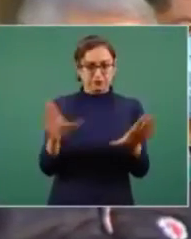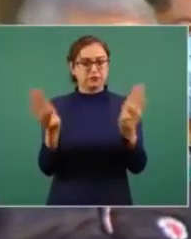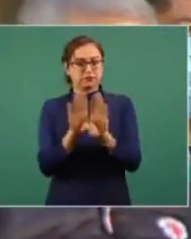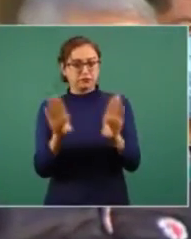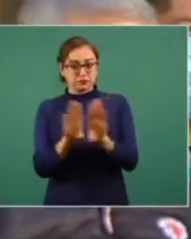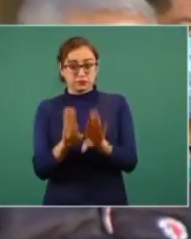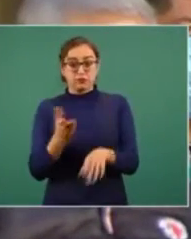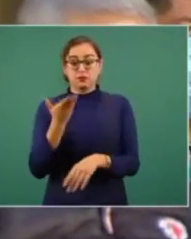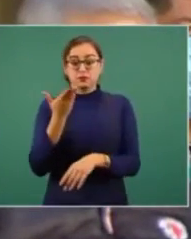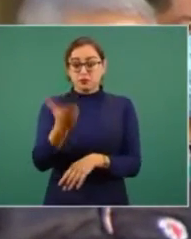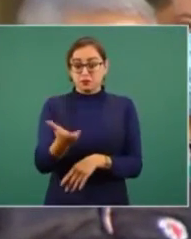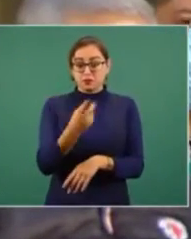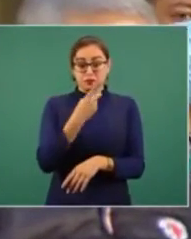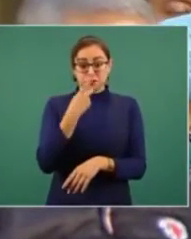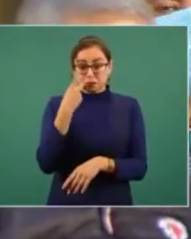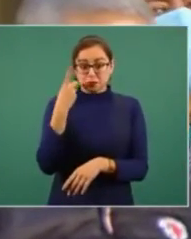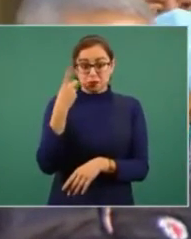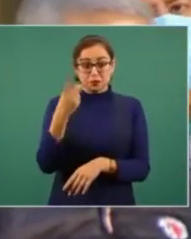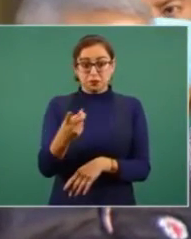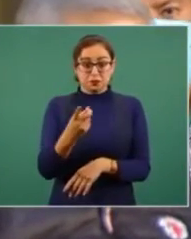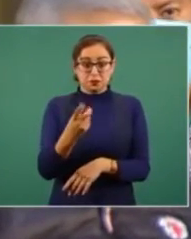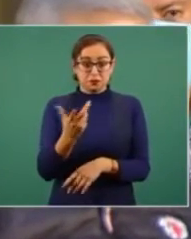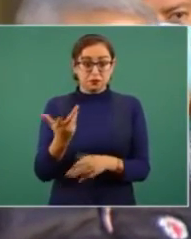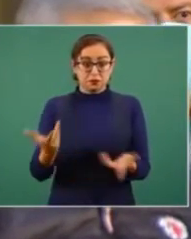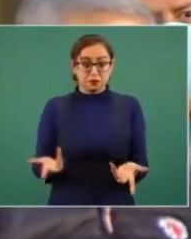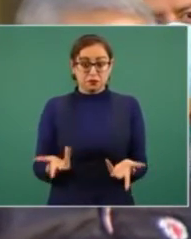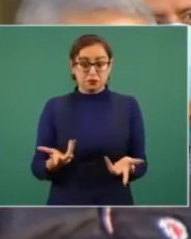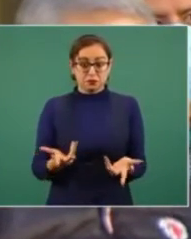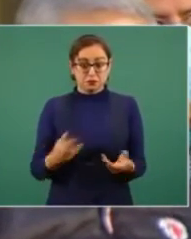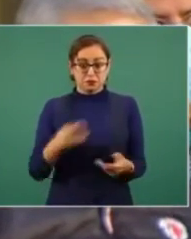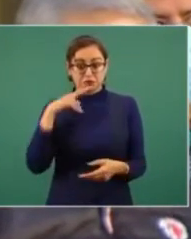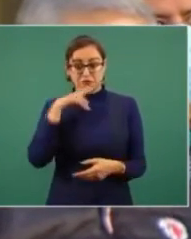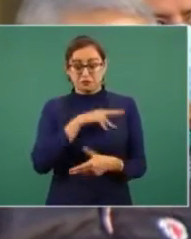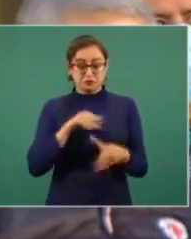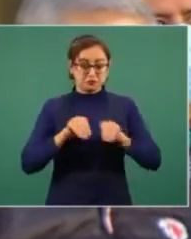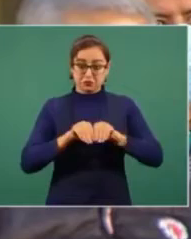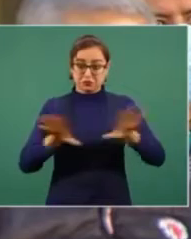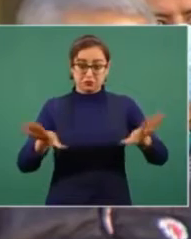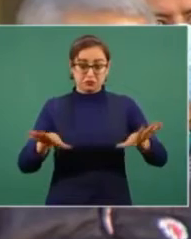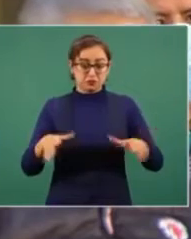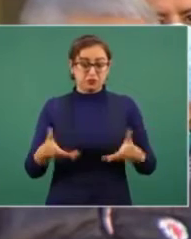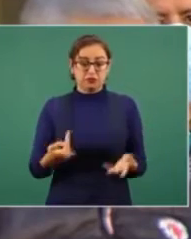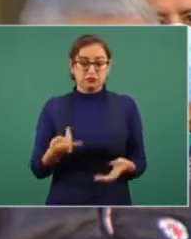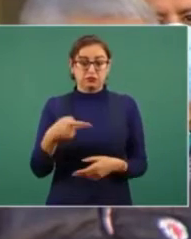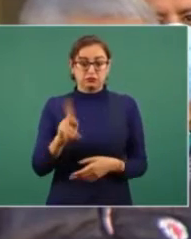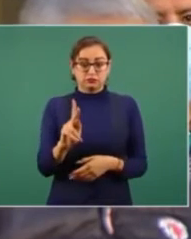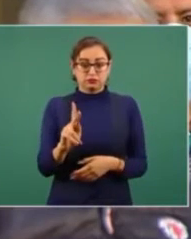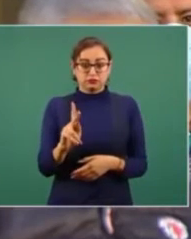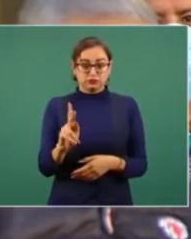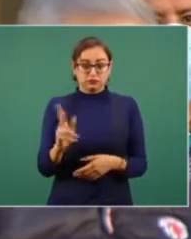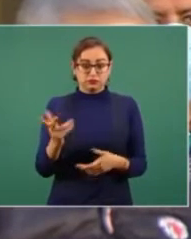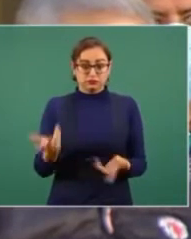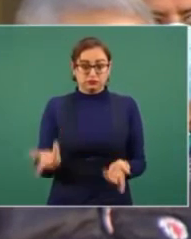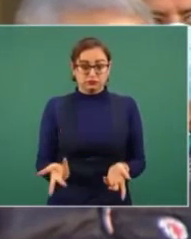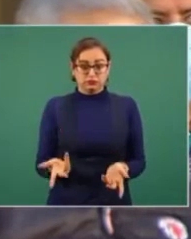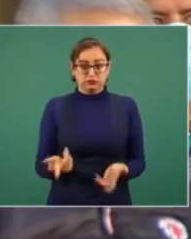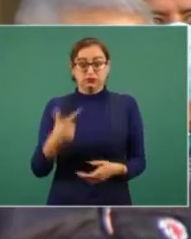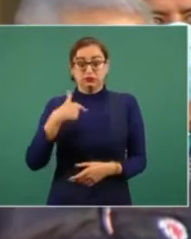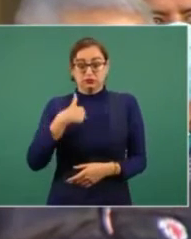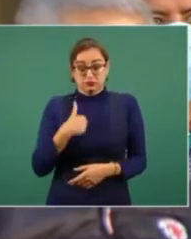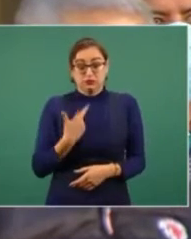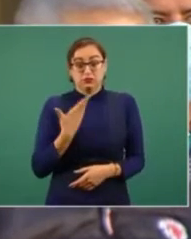Bueno, usted dijo que iba a ser así, como pues fast track, algo rápido, pero y yo solicité